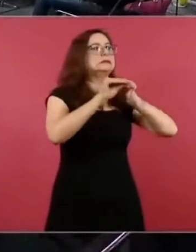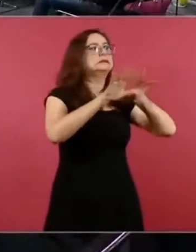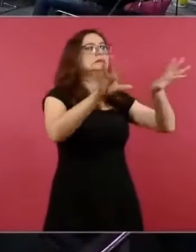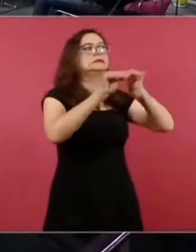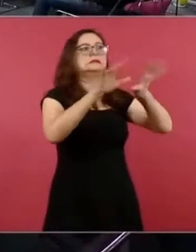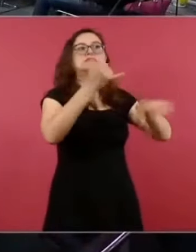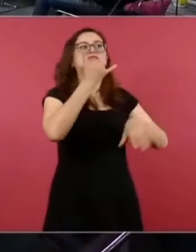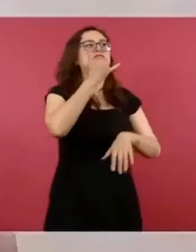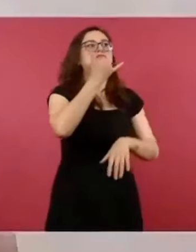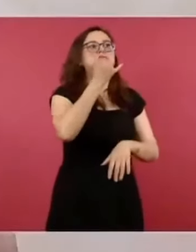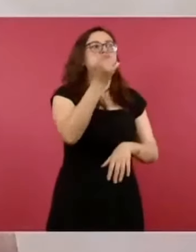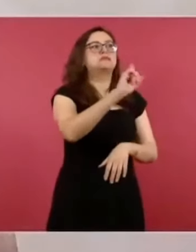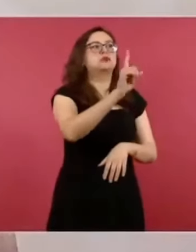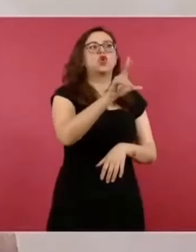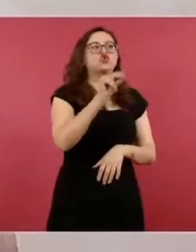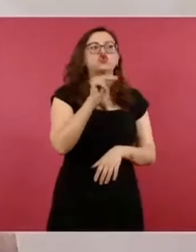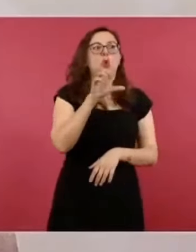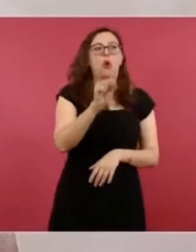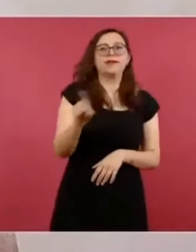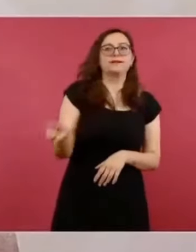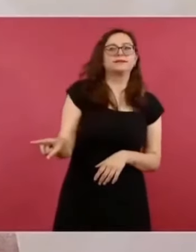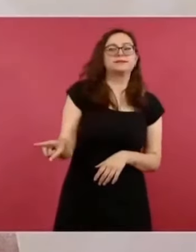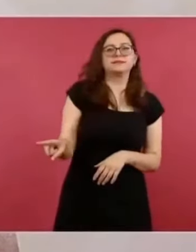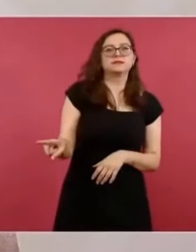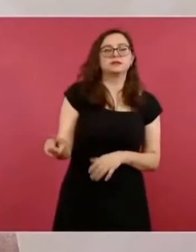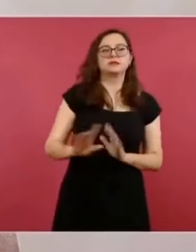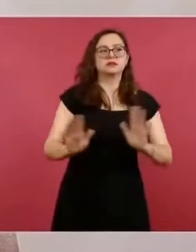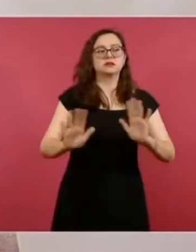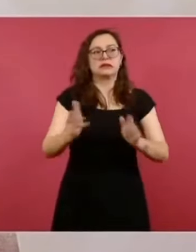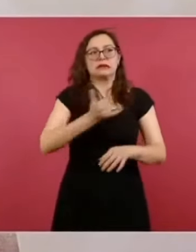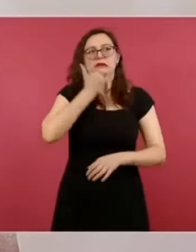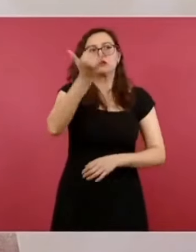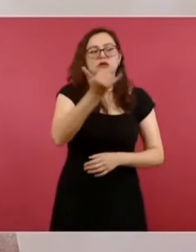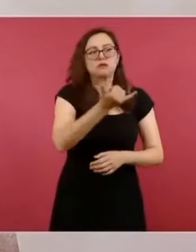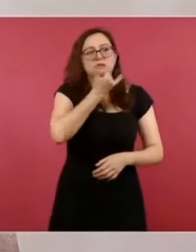No a nosotros, a la gente.